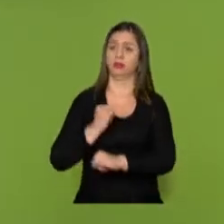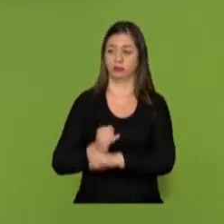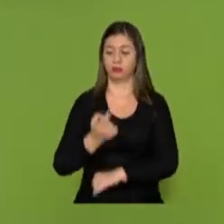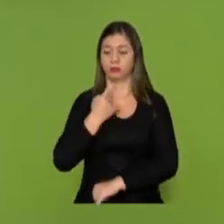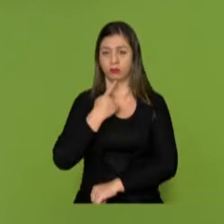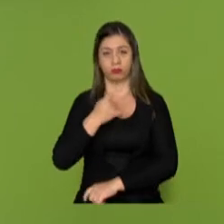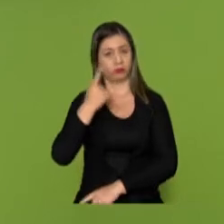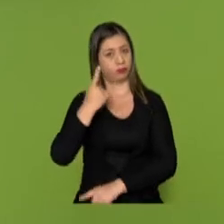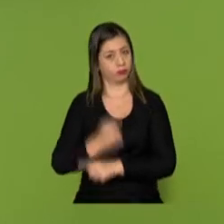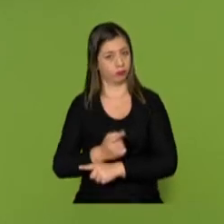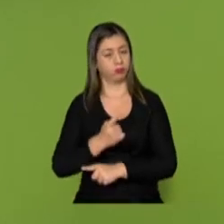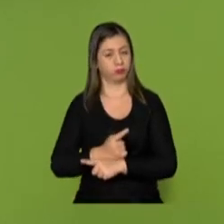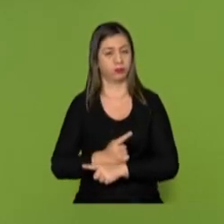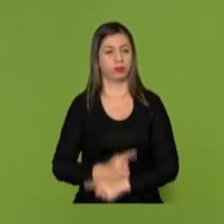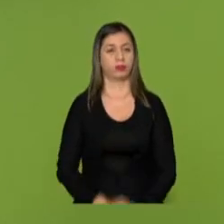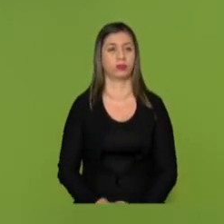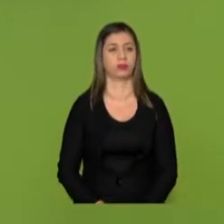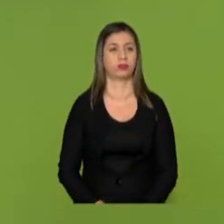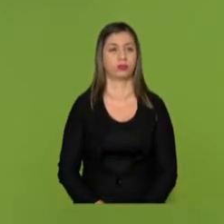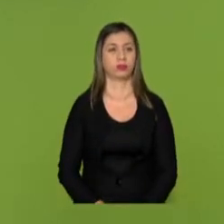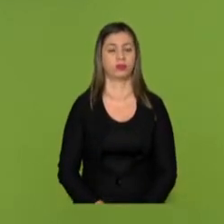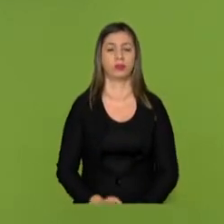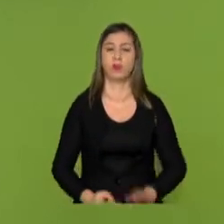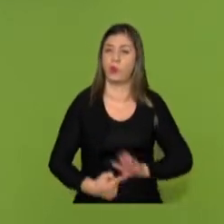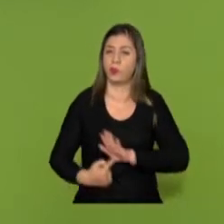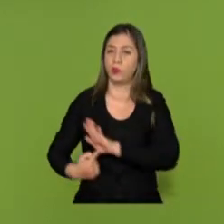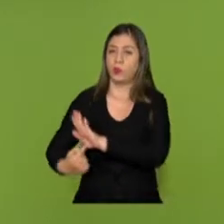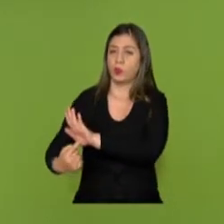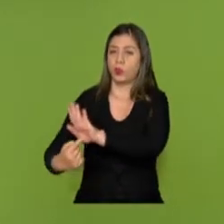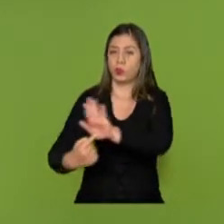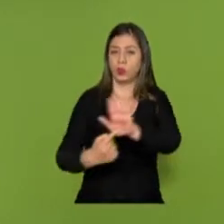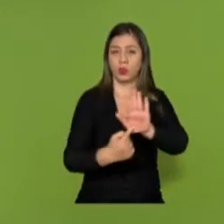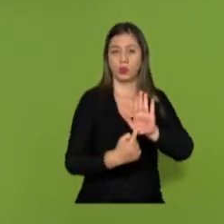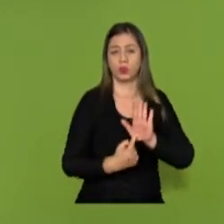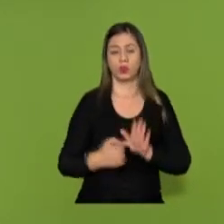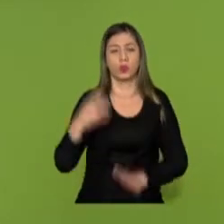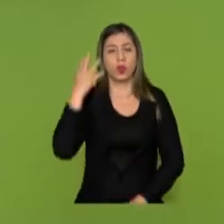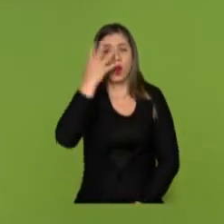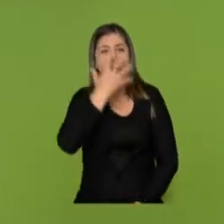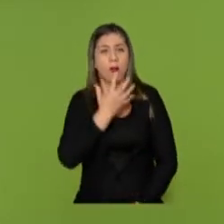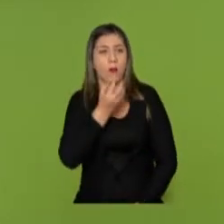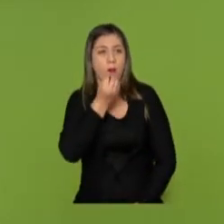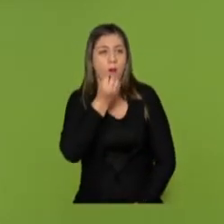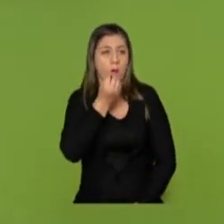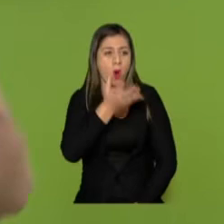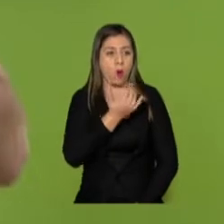dicen, y es una vitrina para todas las cosas bellas que tiene,